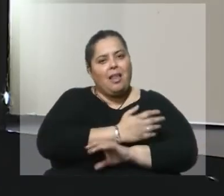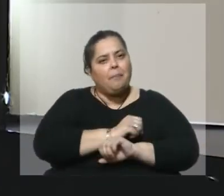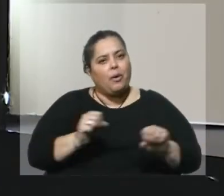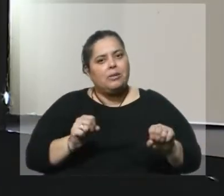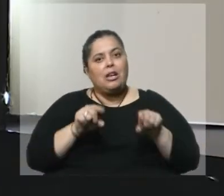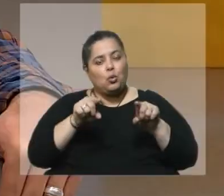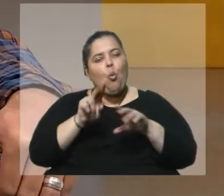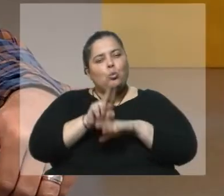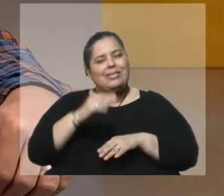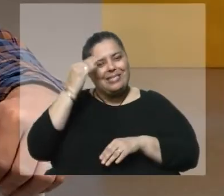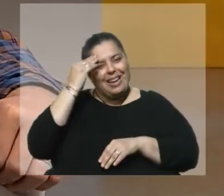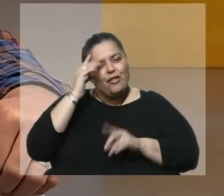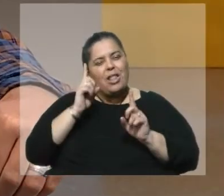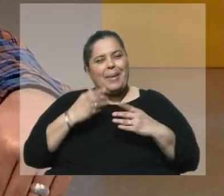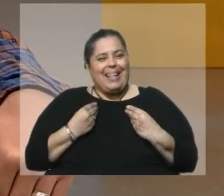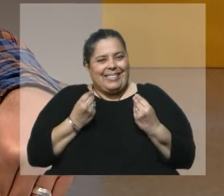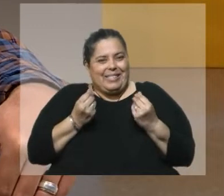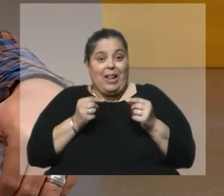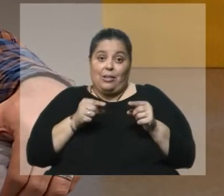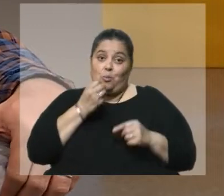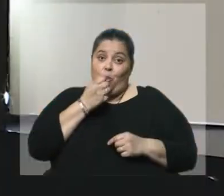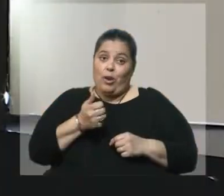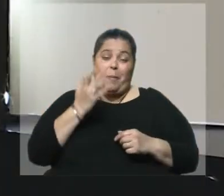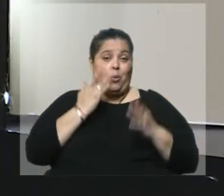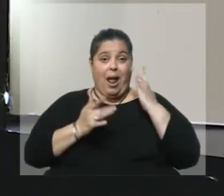sensibilidad, se advierte. Eso es bueno para un artista.